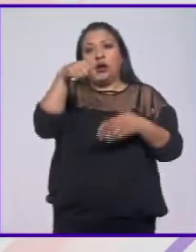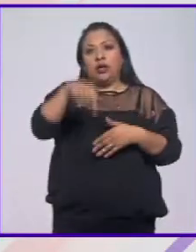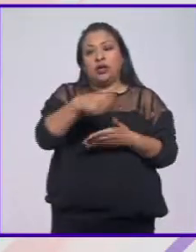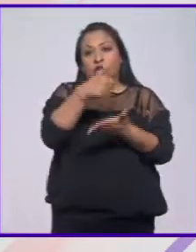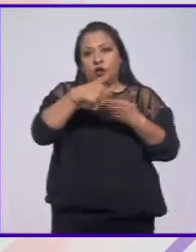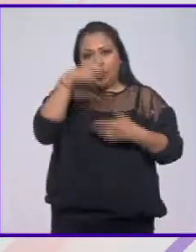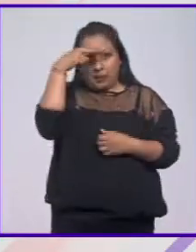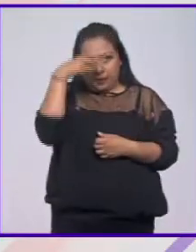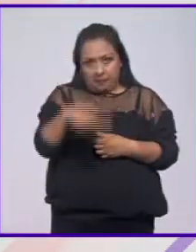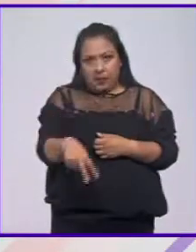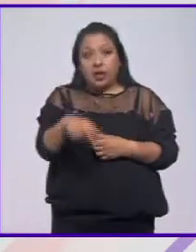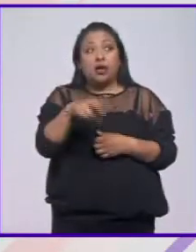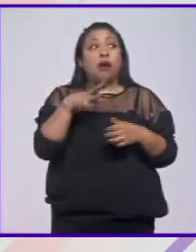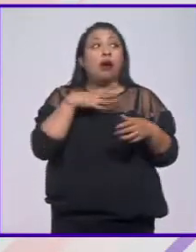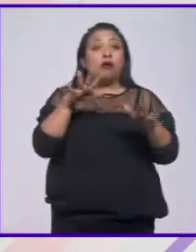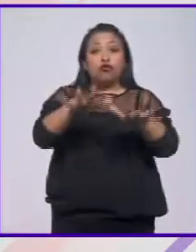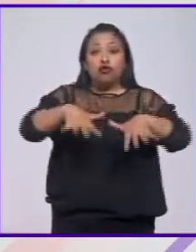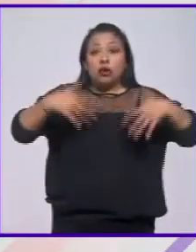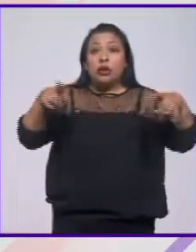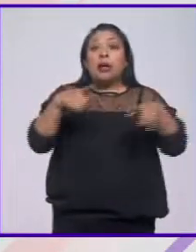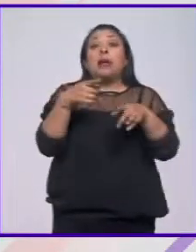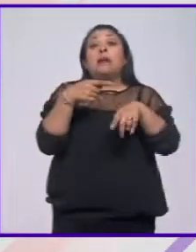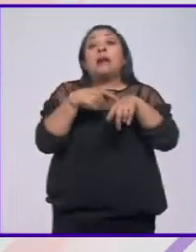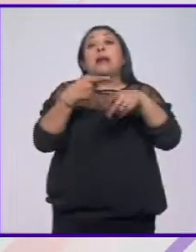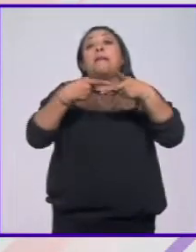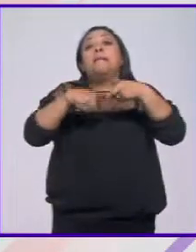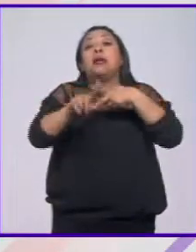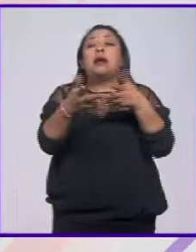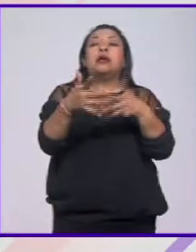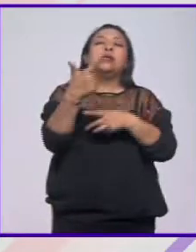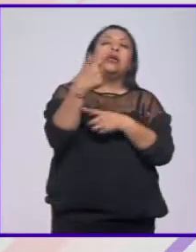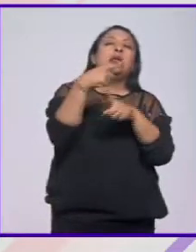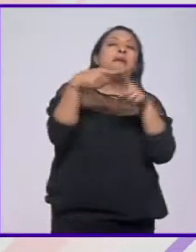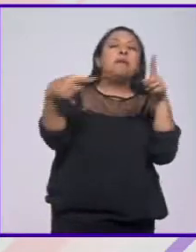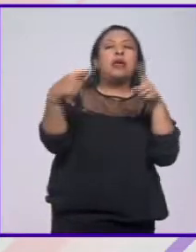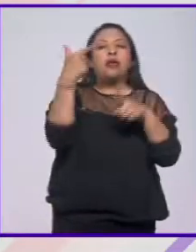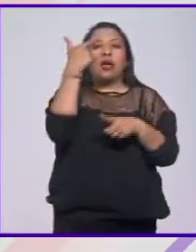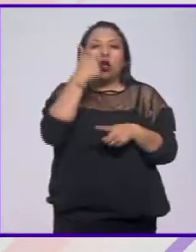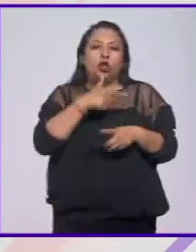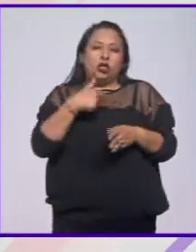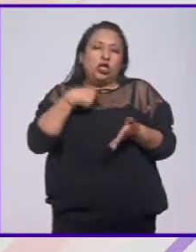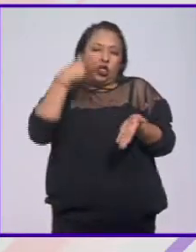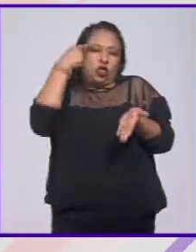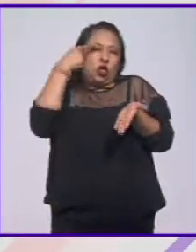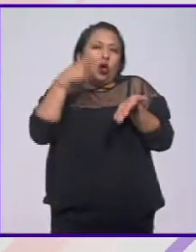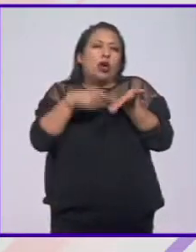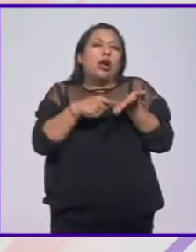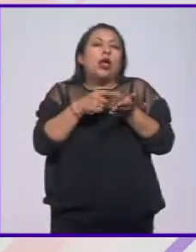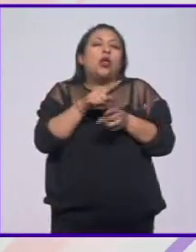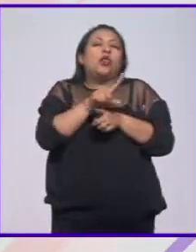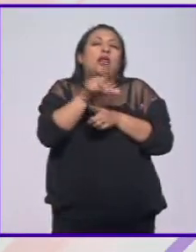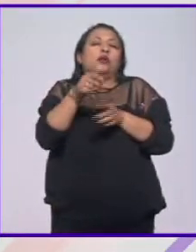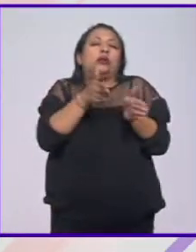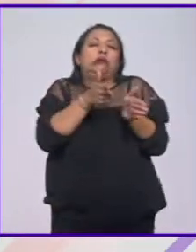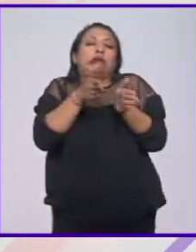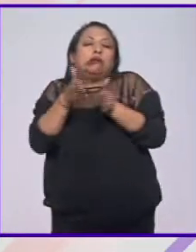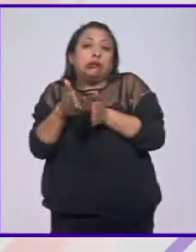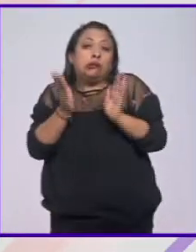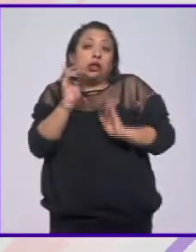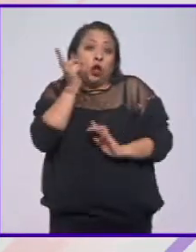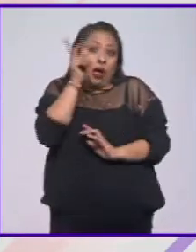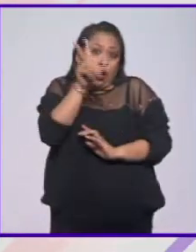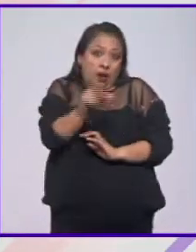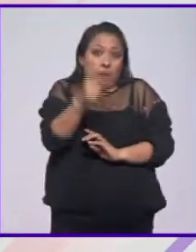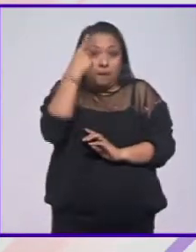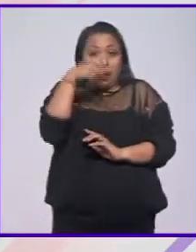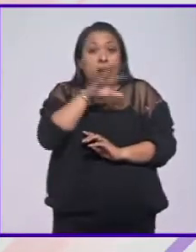de México. El concierto está programado que comience más o menos como a las 7:30 de la noche, aunque yo creo que será un poquito más adelante. Espero que no,